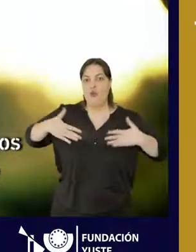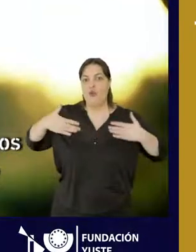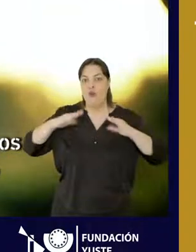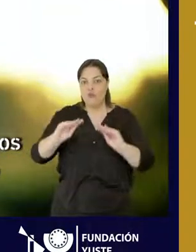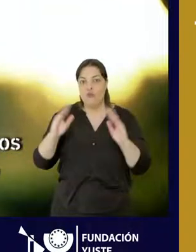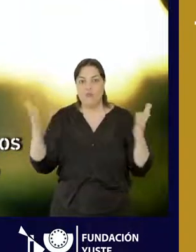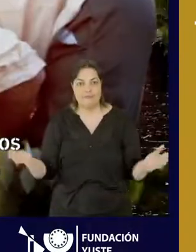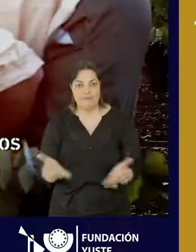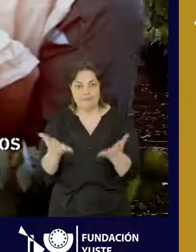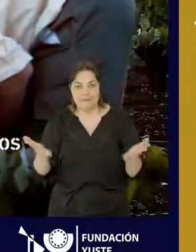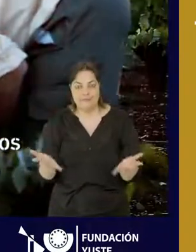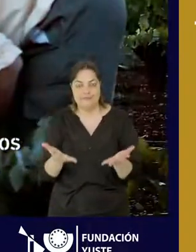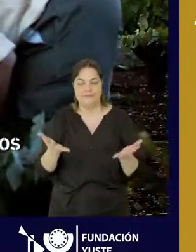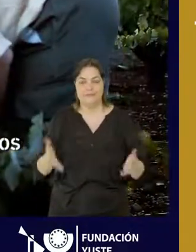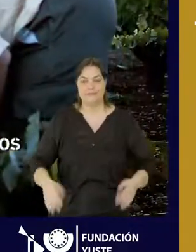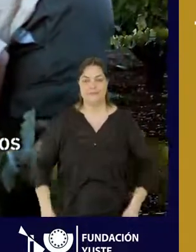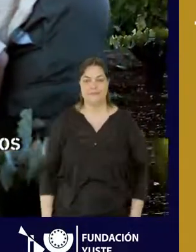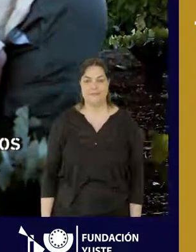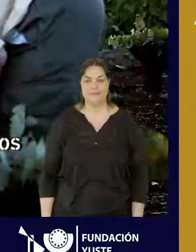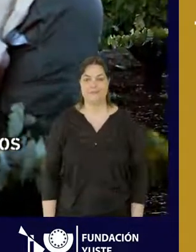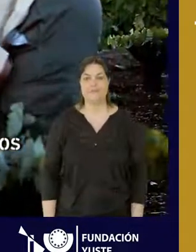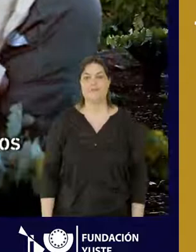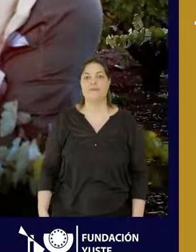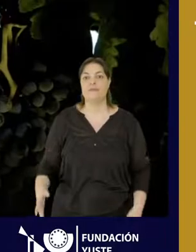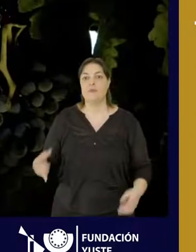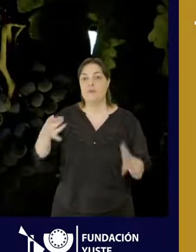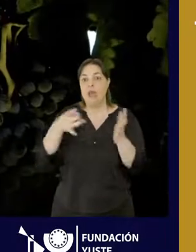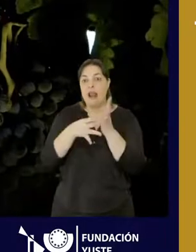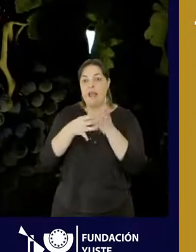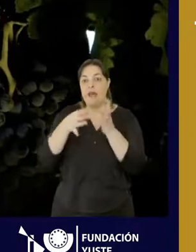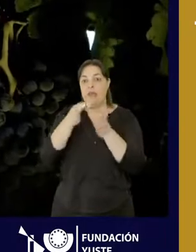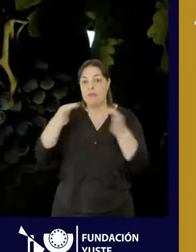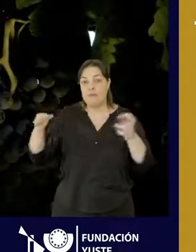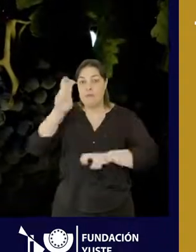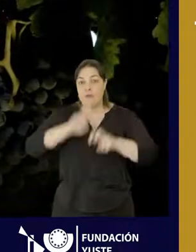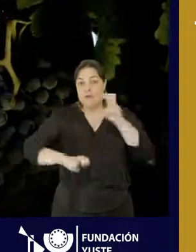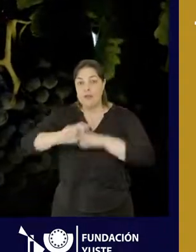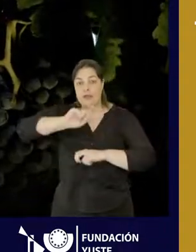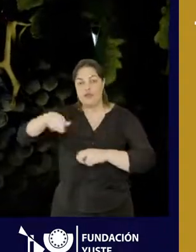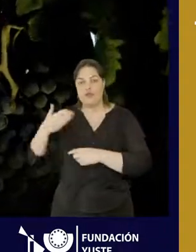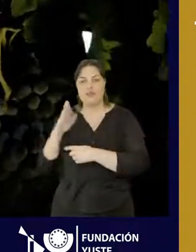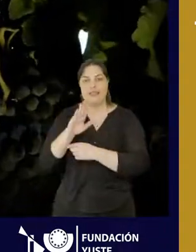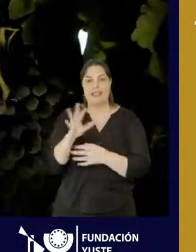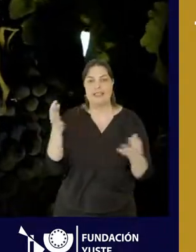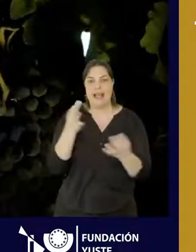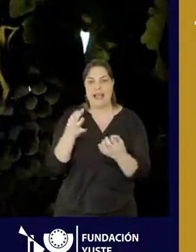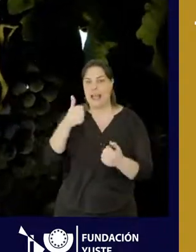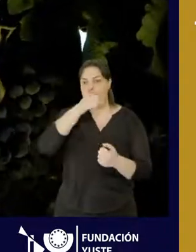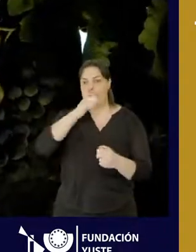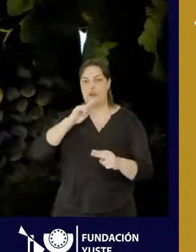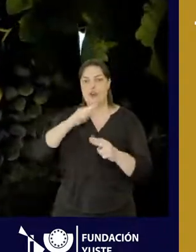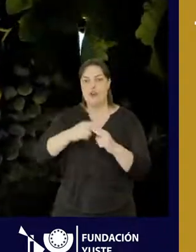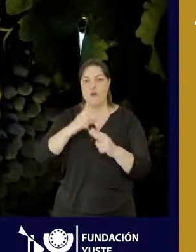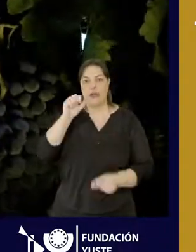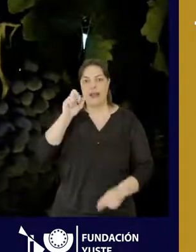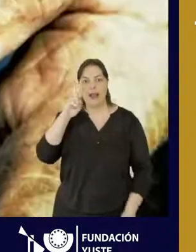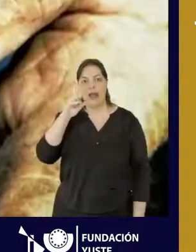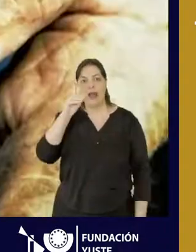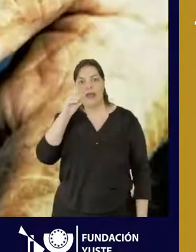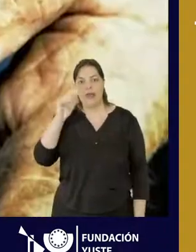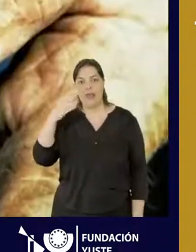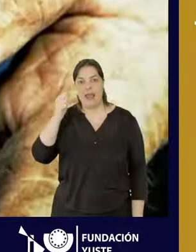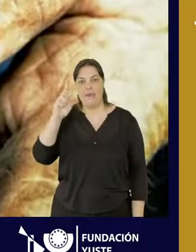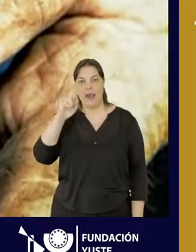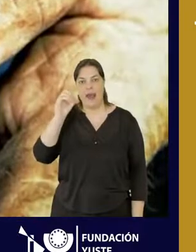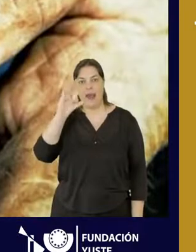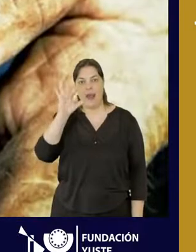tus emociones en esa búsqueda de la Excelencia queremos presentaros lar de Barros